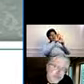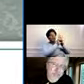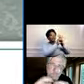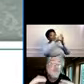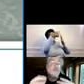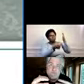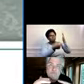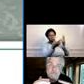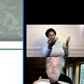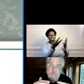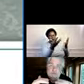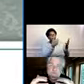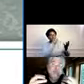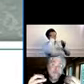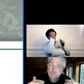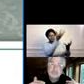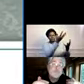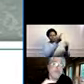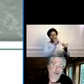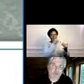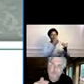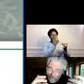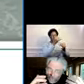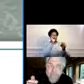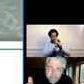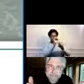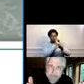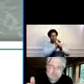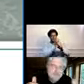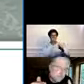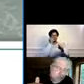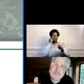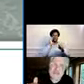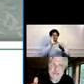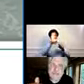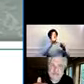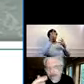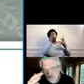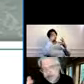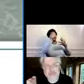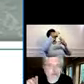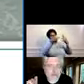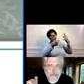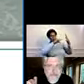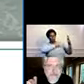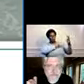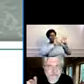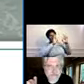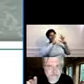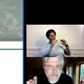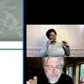soporte directo tienen ellos mismos un código de ética y de nivel de competencia que cuando ellos